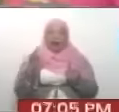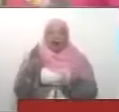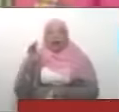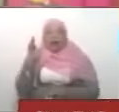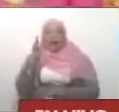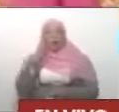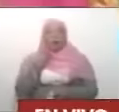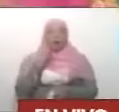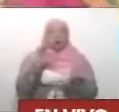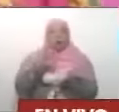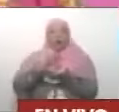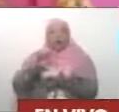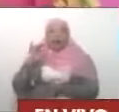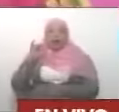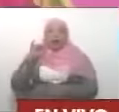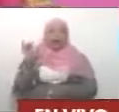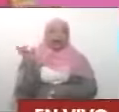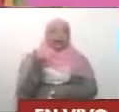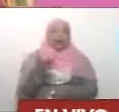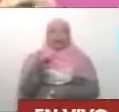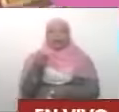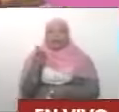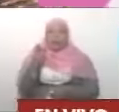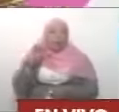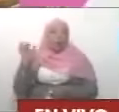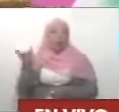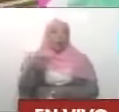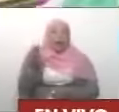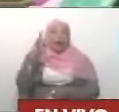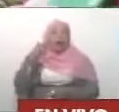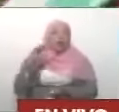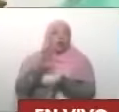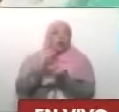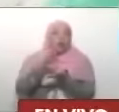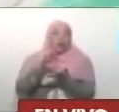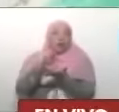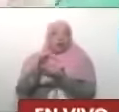Guayana es, Guayana es,